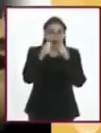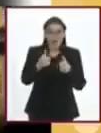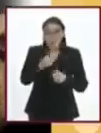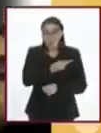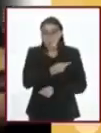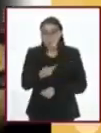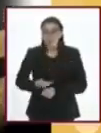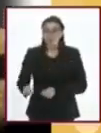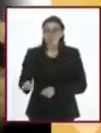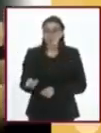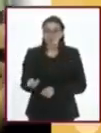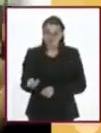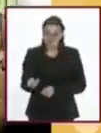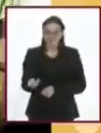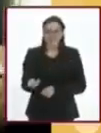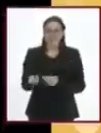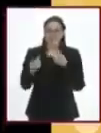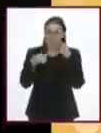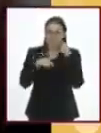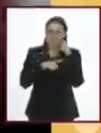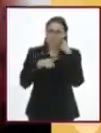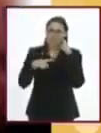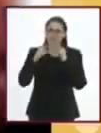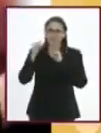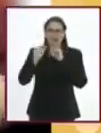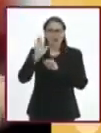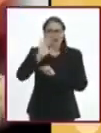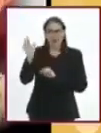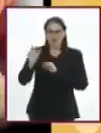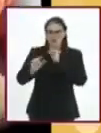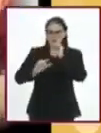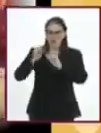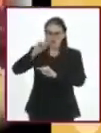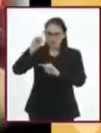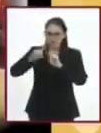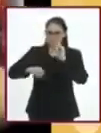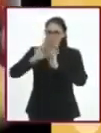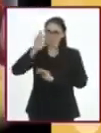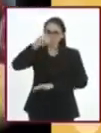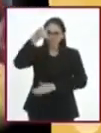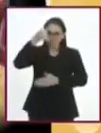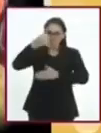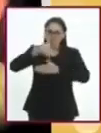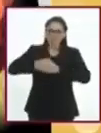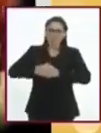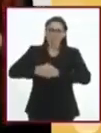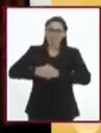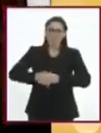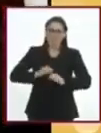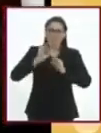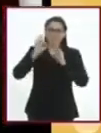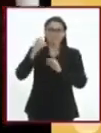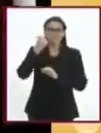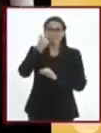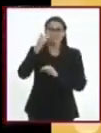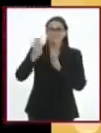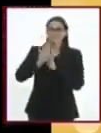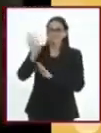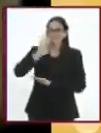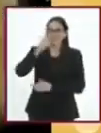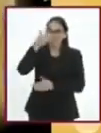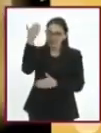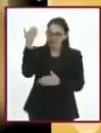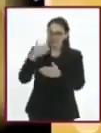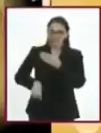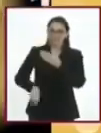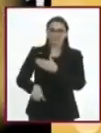tratarla de alguna manera de paliar en un primer momento, pero no para combatir a la pobreza. Por ejemplo,